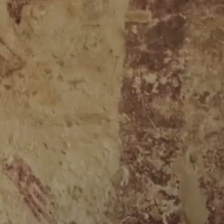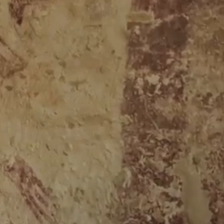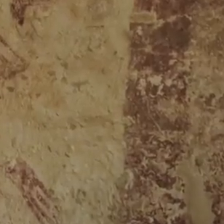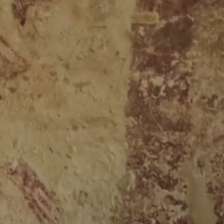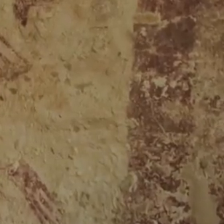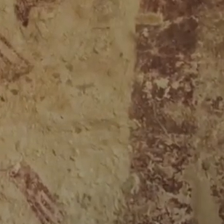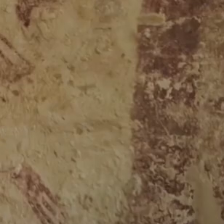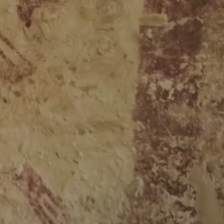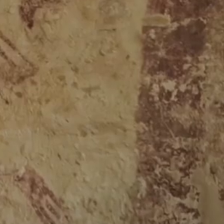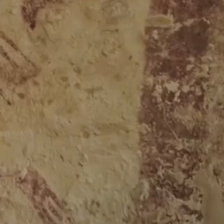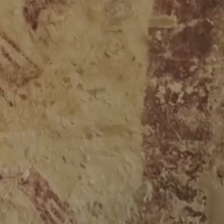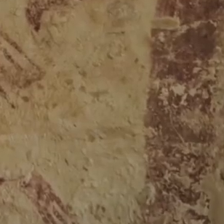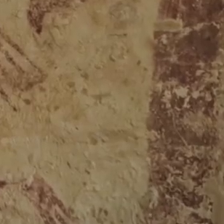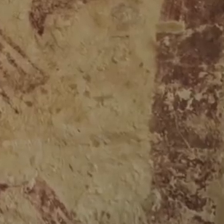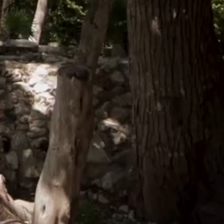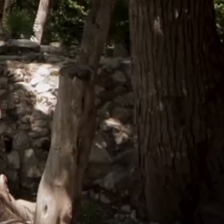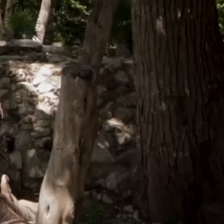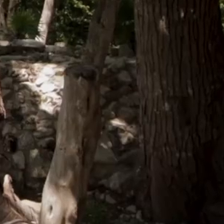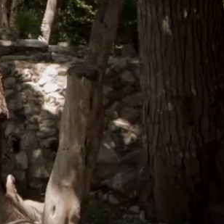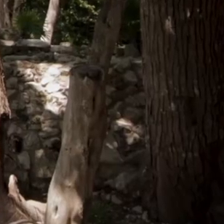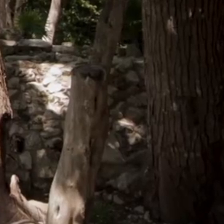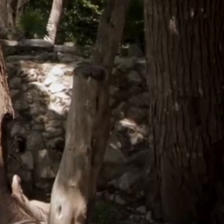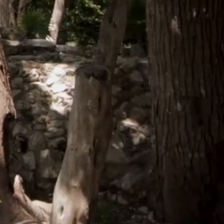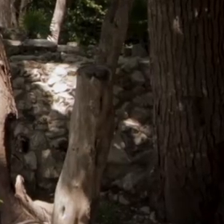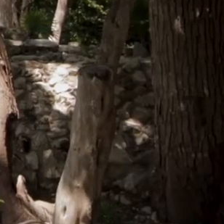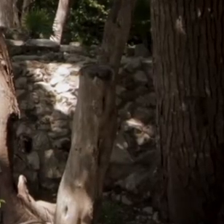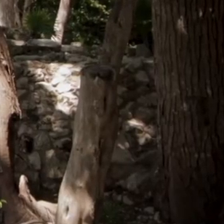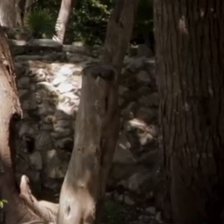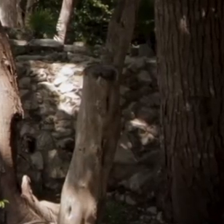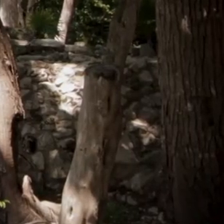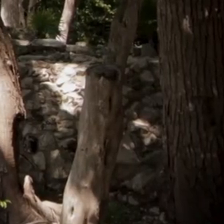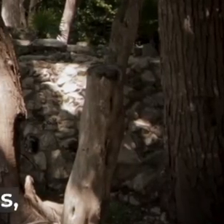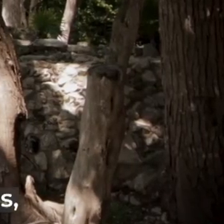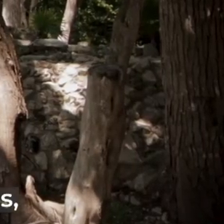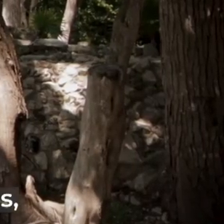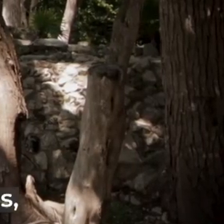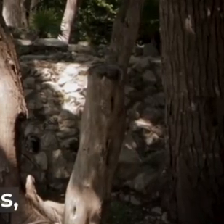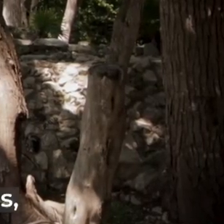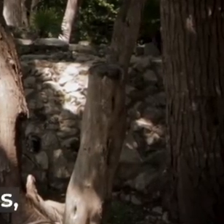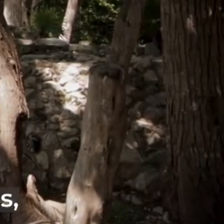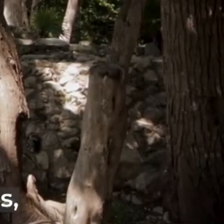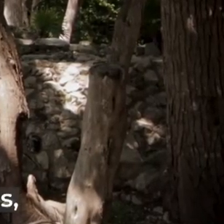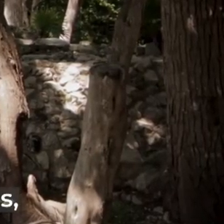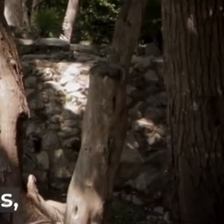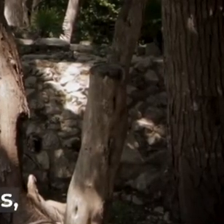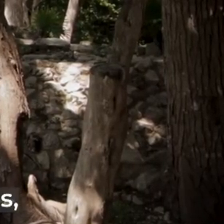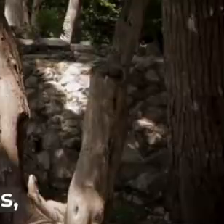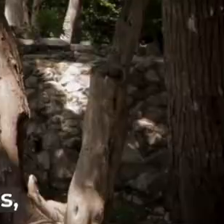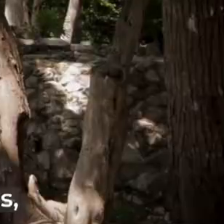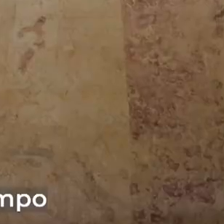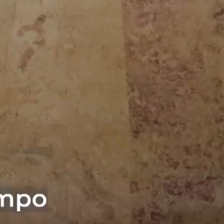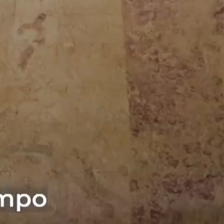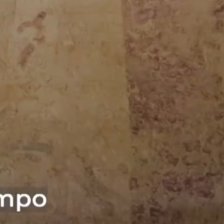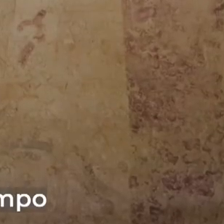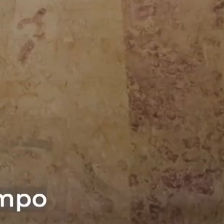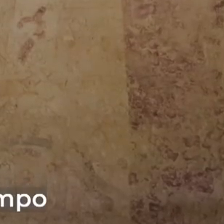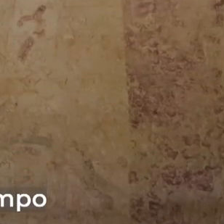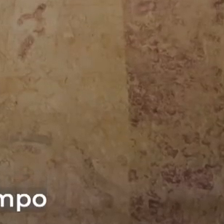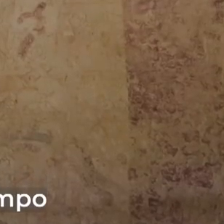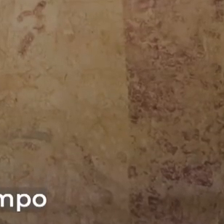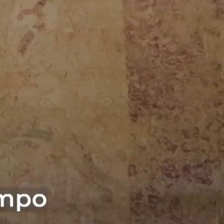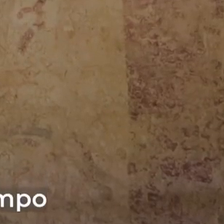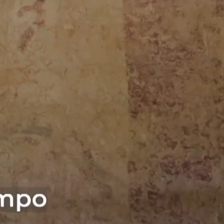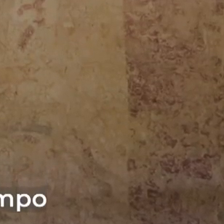Música Que gracias a su ubicación y a la intervención de los especialistas, ha logrado